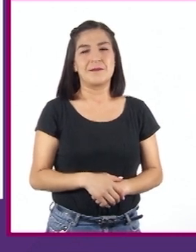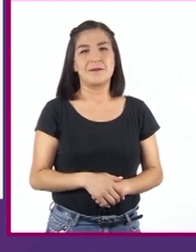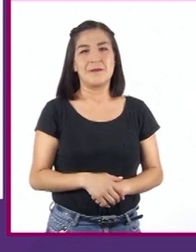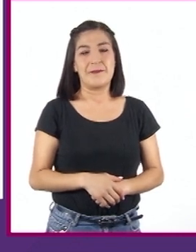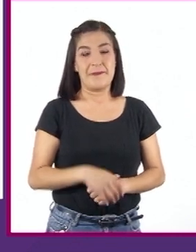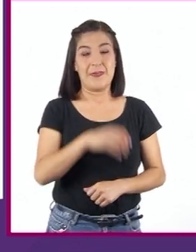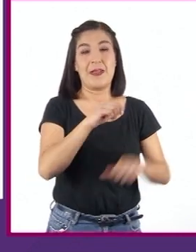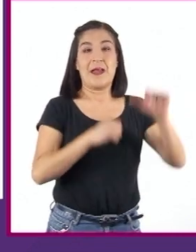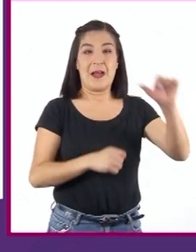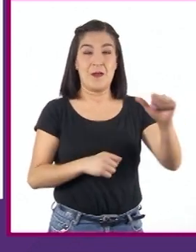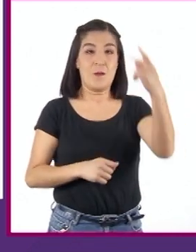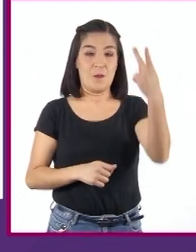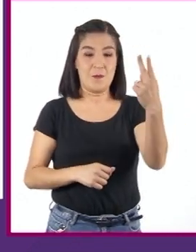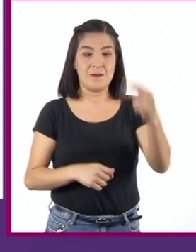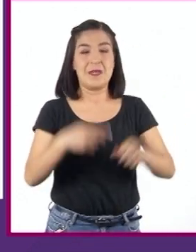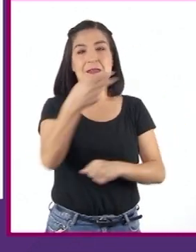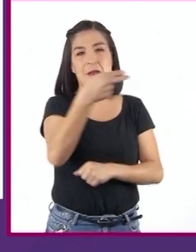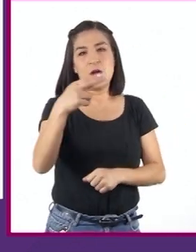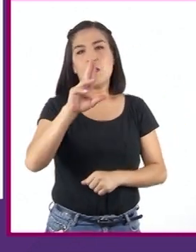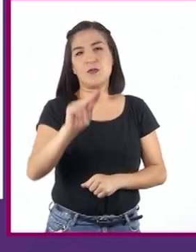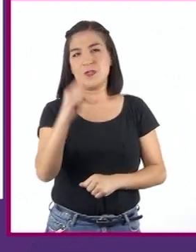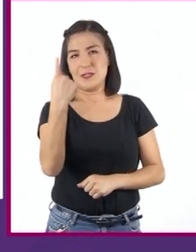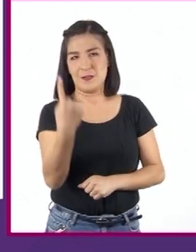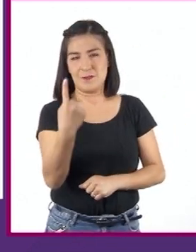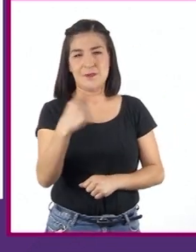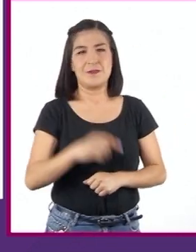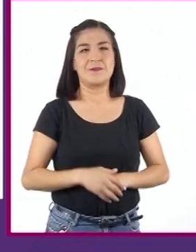A cuadrada es igual a 81.